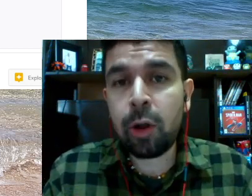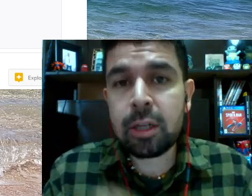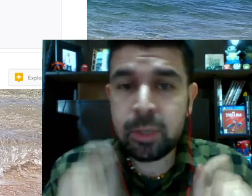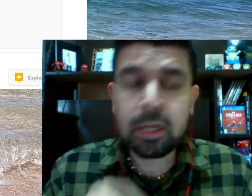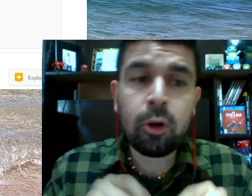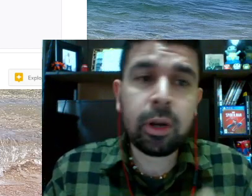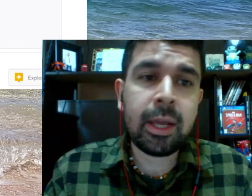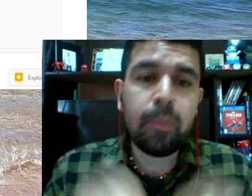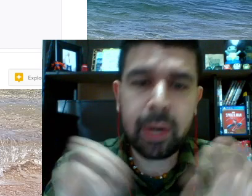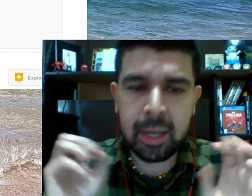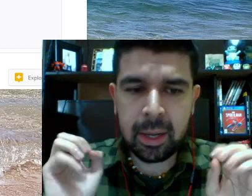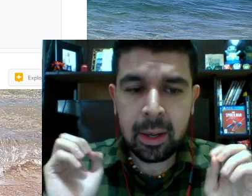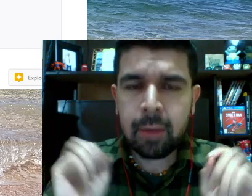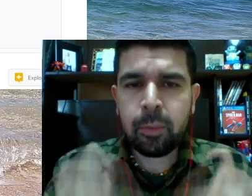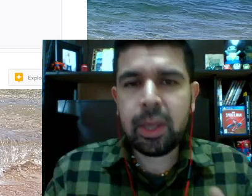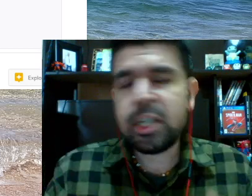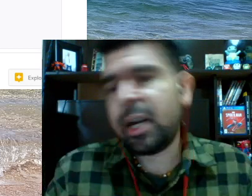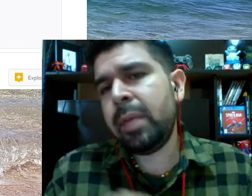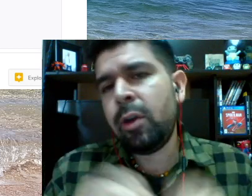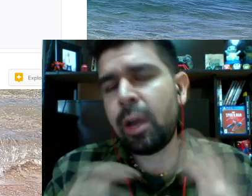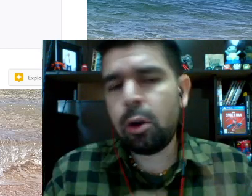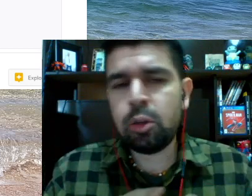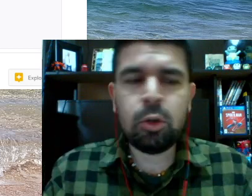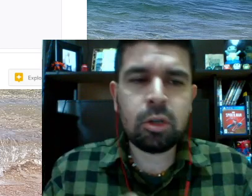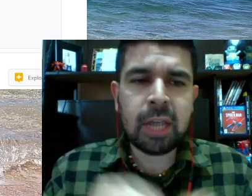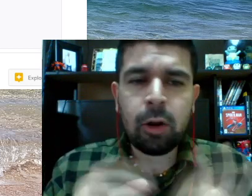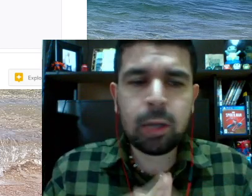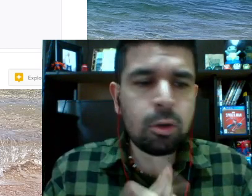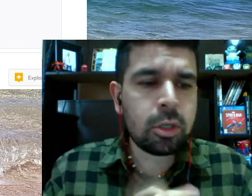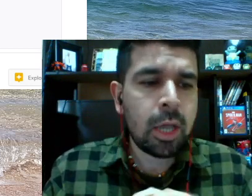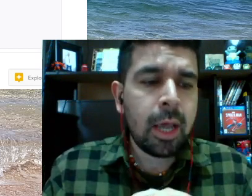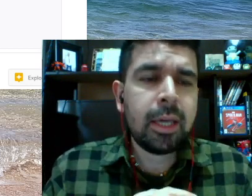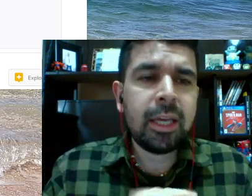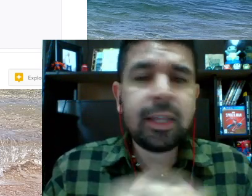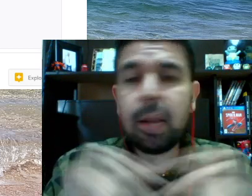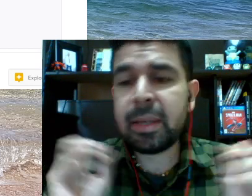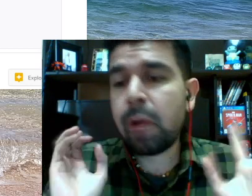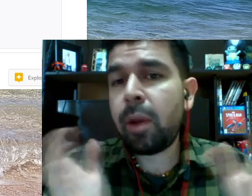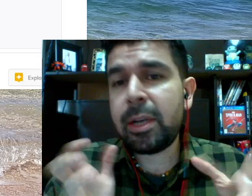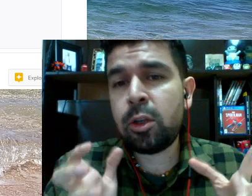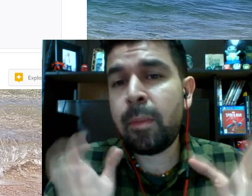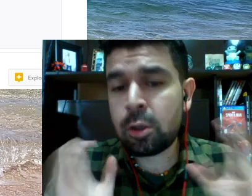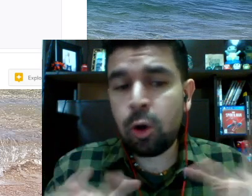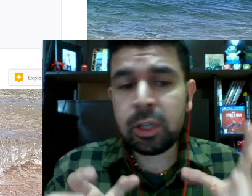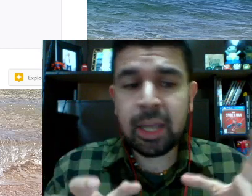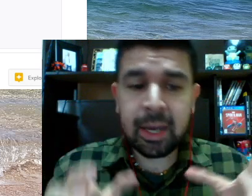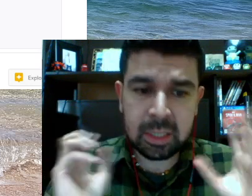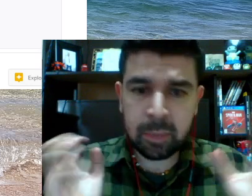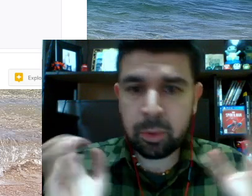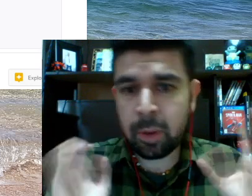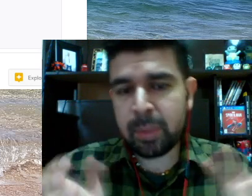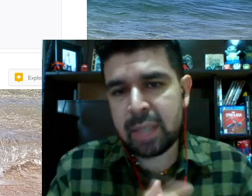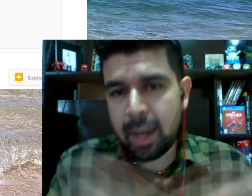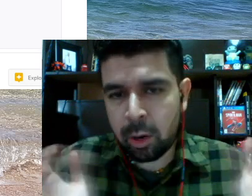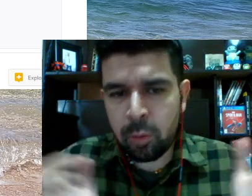errores los voy estar corrigiendo para que puedan checar el vídeo ya con los subtítulos ya correctos y tal vez hago una versión más corta ya que este